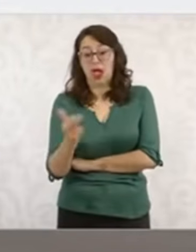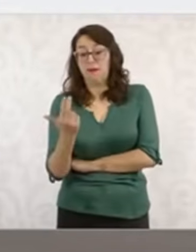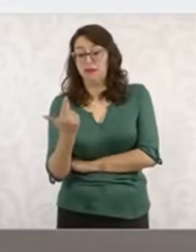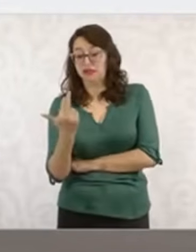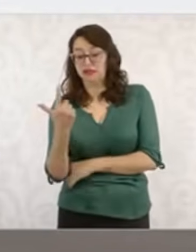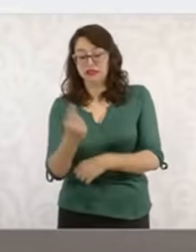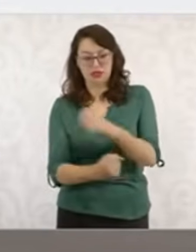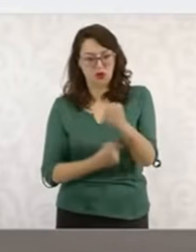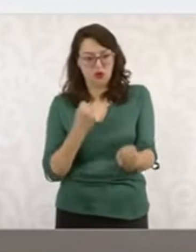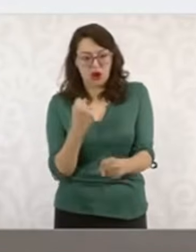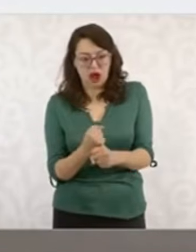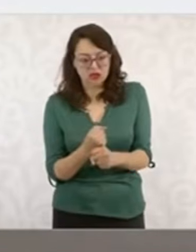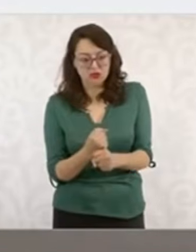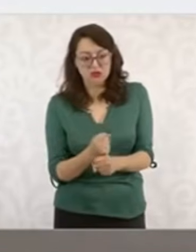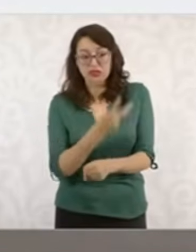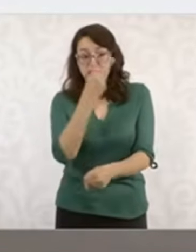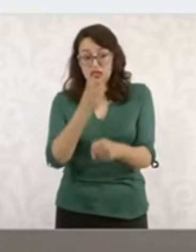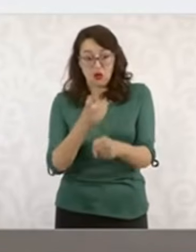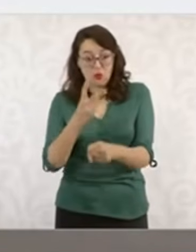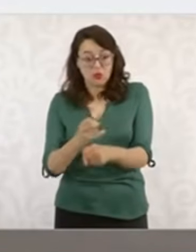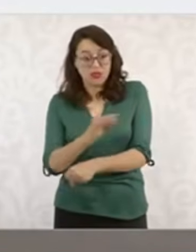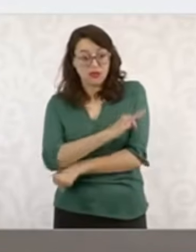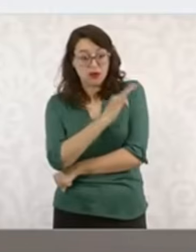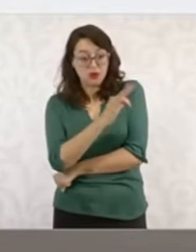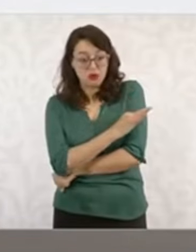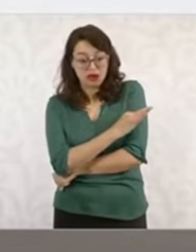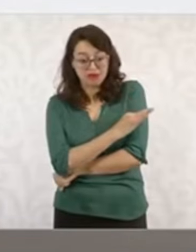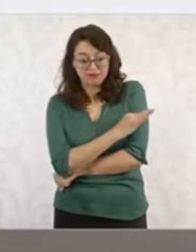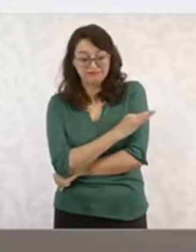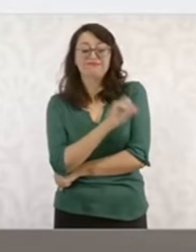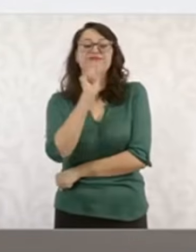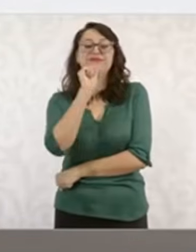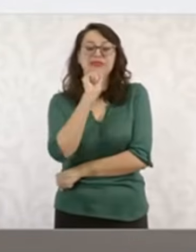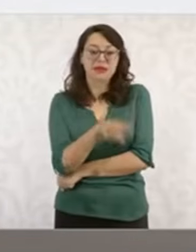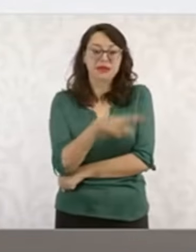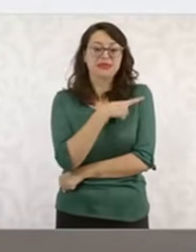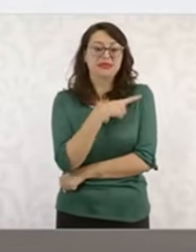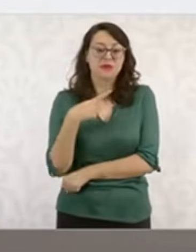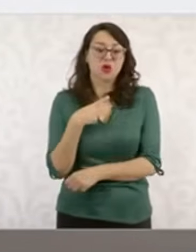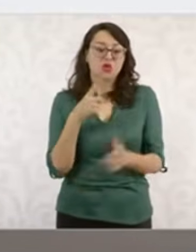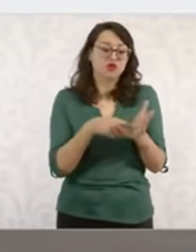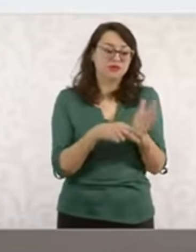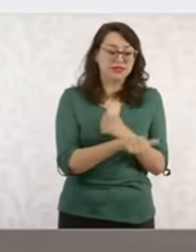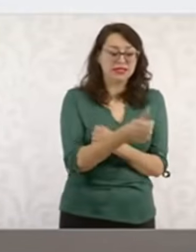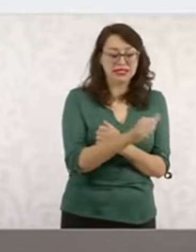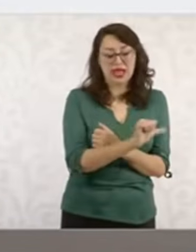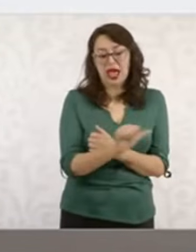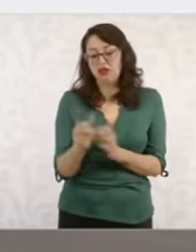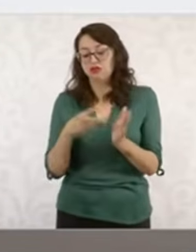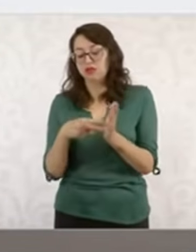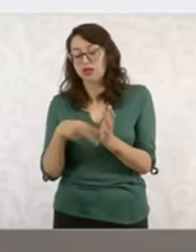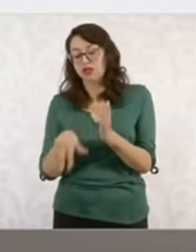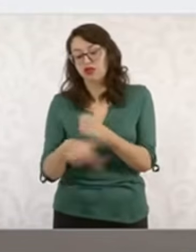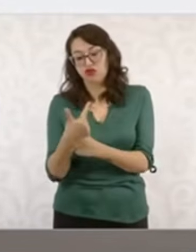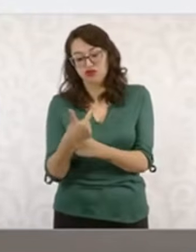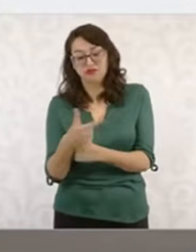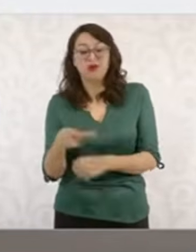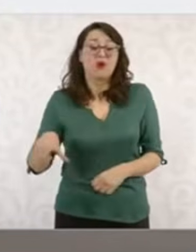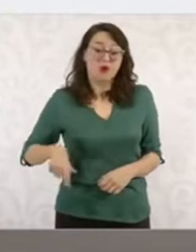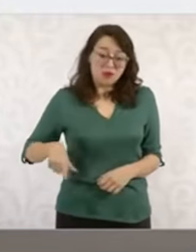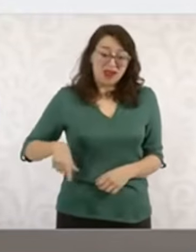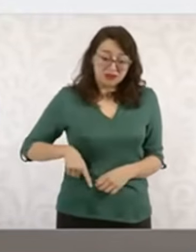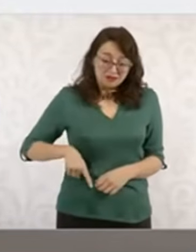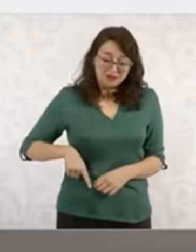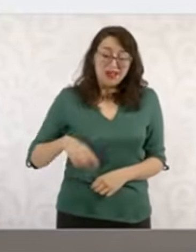25 años, su segunda dosis debió no haber ocurrido justamente entre el 2006 y el 2012, el gobierno de Felipe